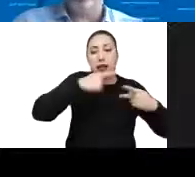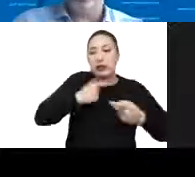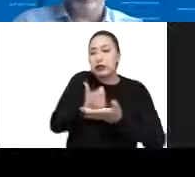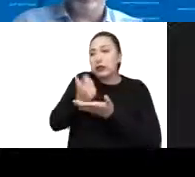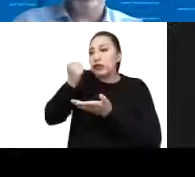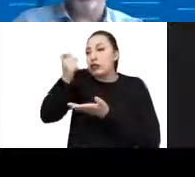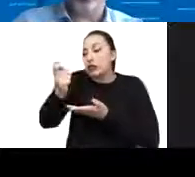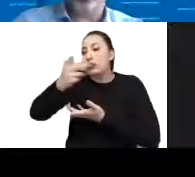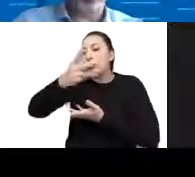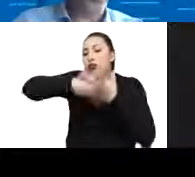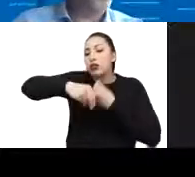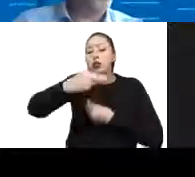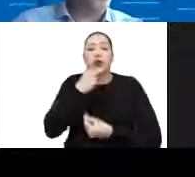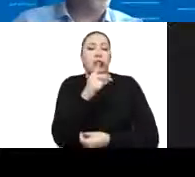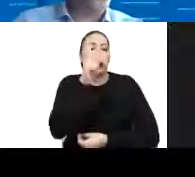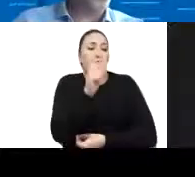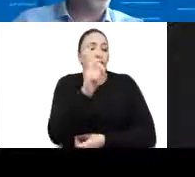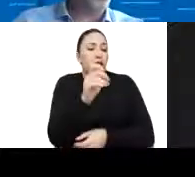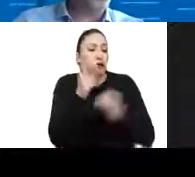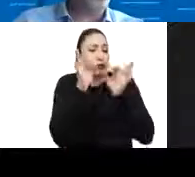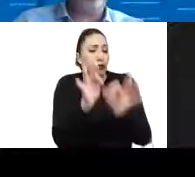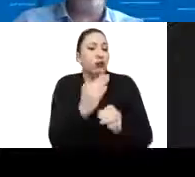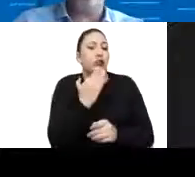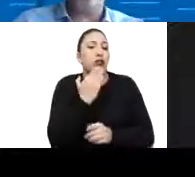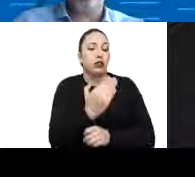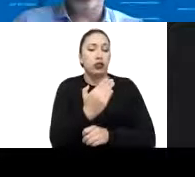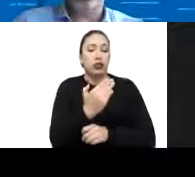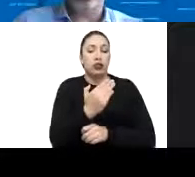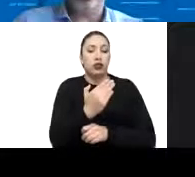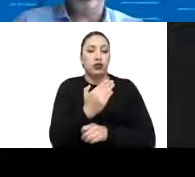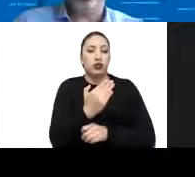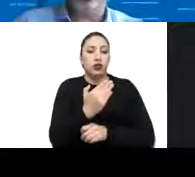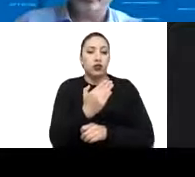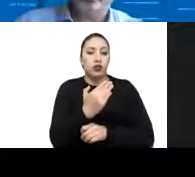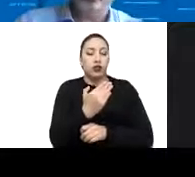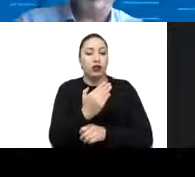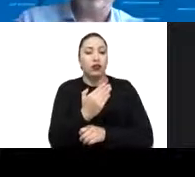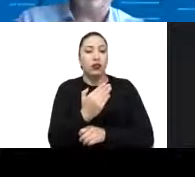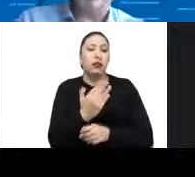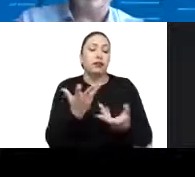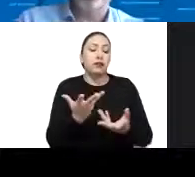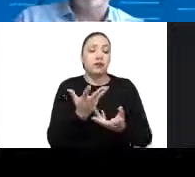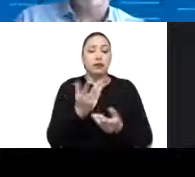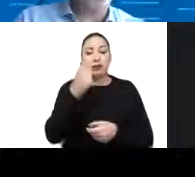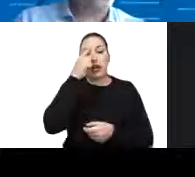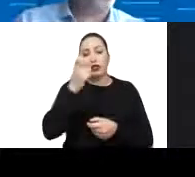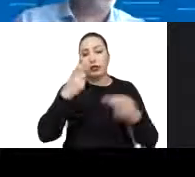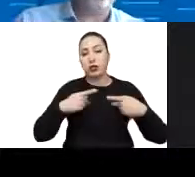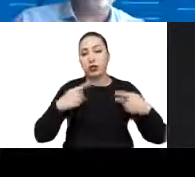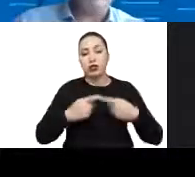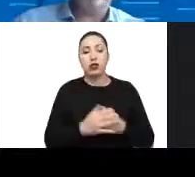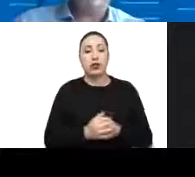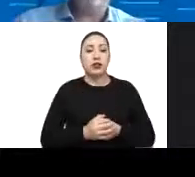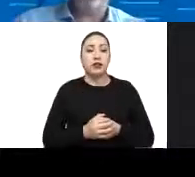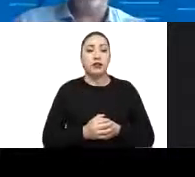operador de la porción de aquella porción de que la población con menores ingresos no puede cubrir. Y estos creo que